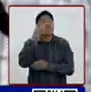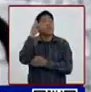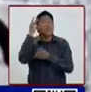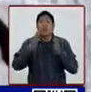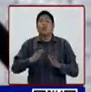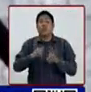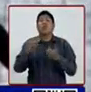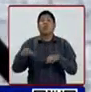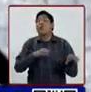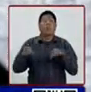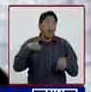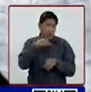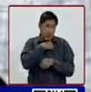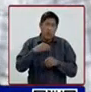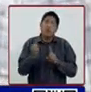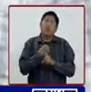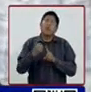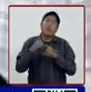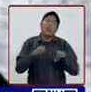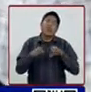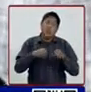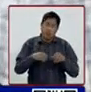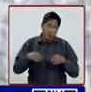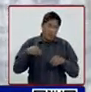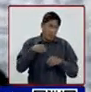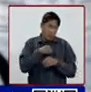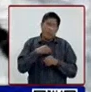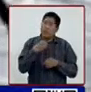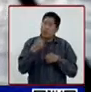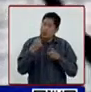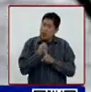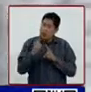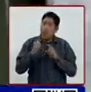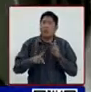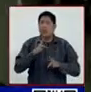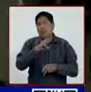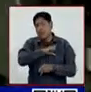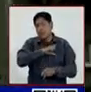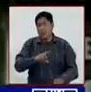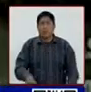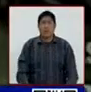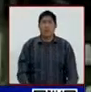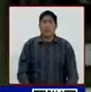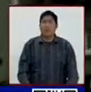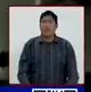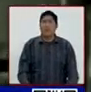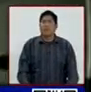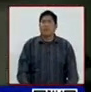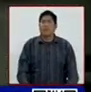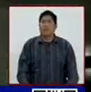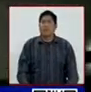cómo están procediendo y con la violencia que están atacando no solo a la población sino también a la policía